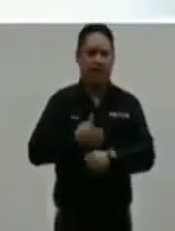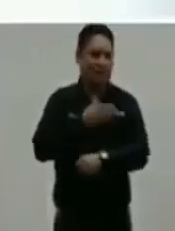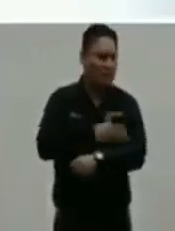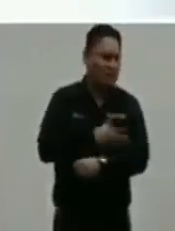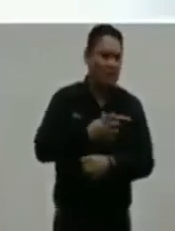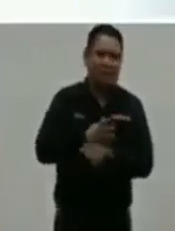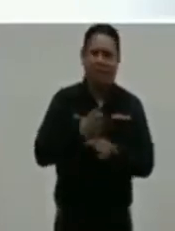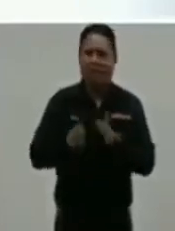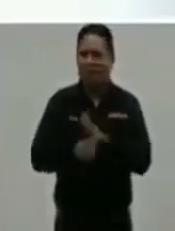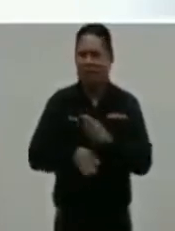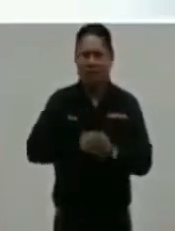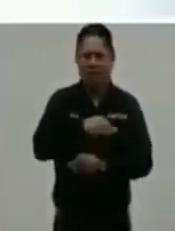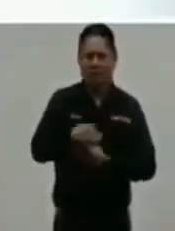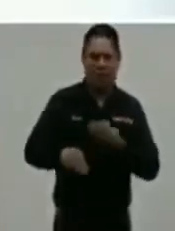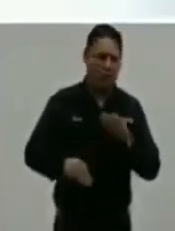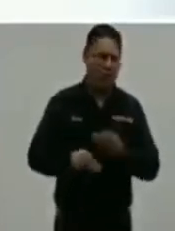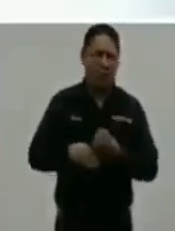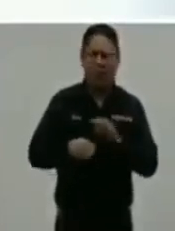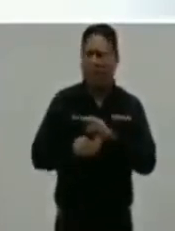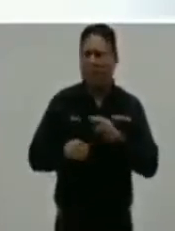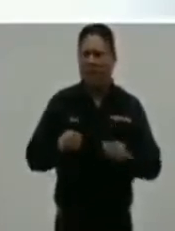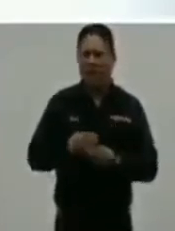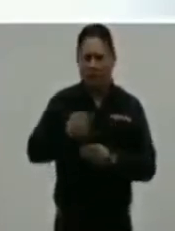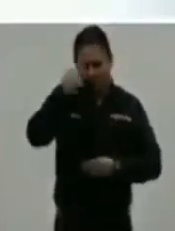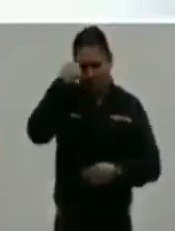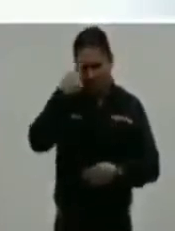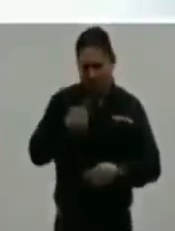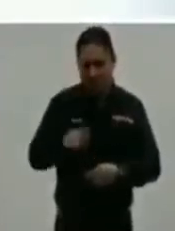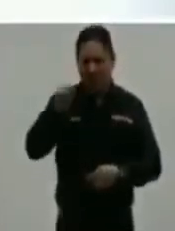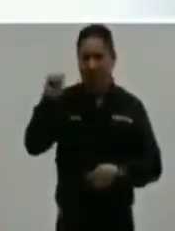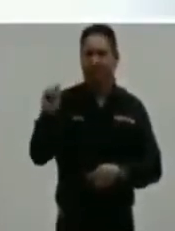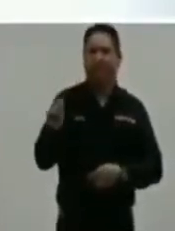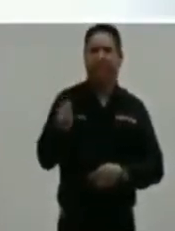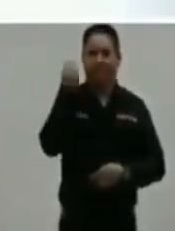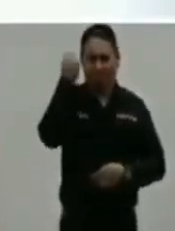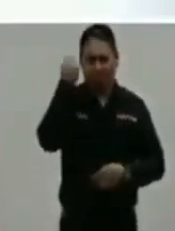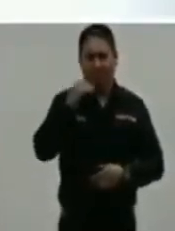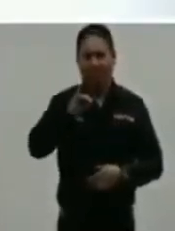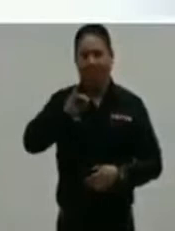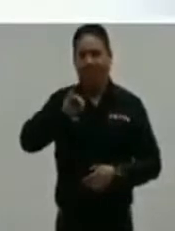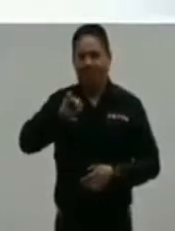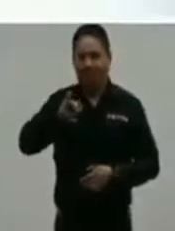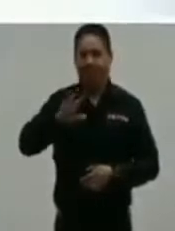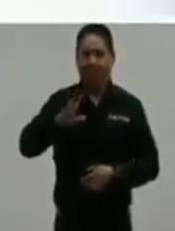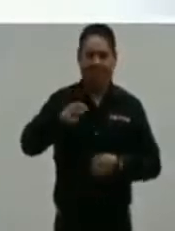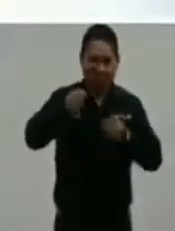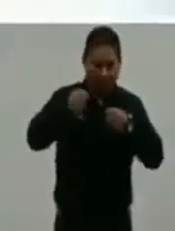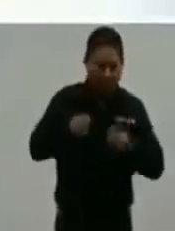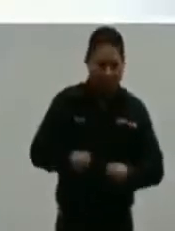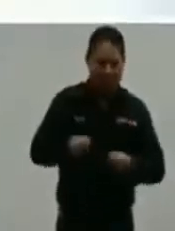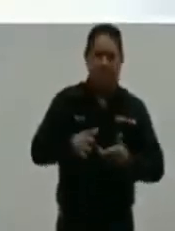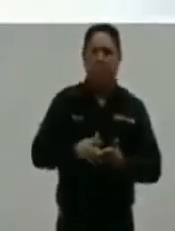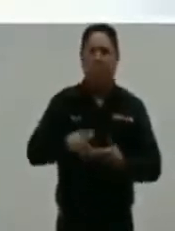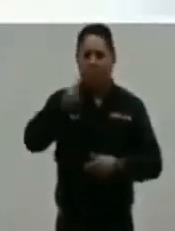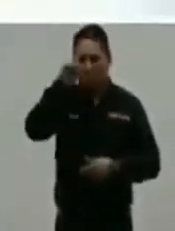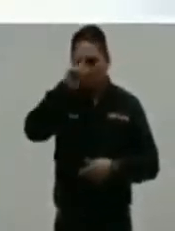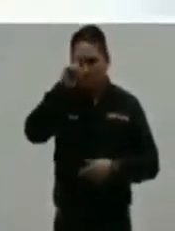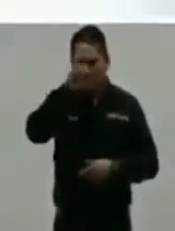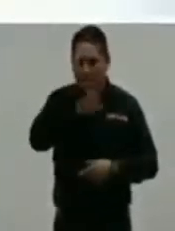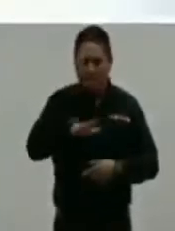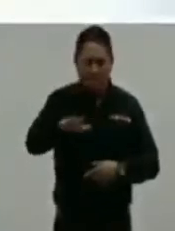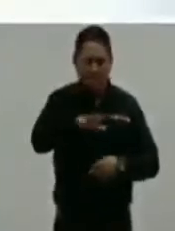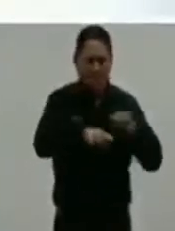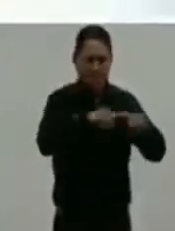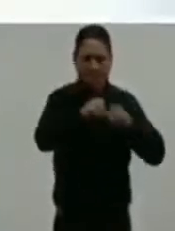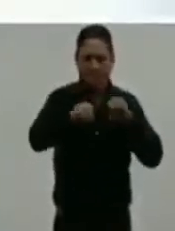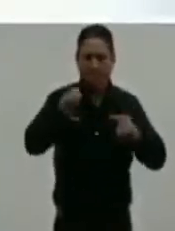adecuados que tengan los requerimientos necesarios y técnicos para garantizar que estos consejos funcionen de manera